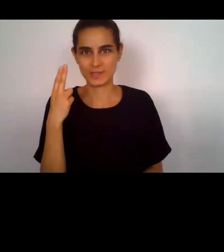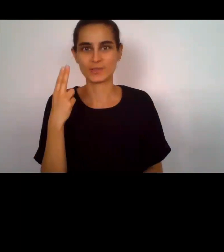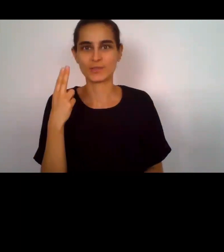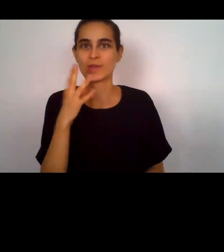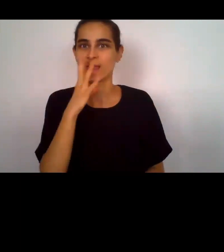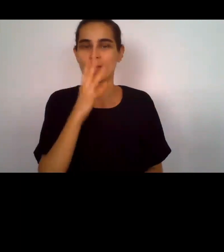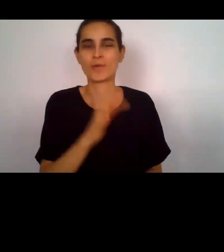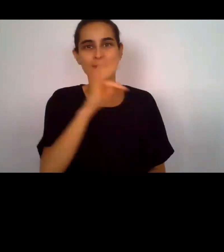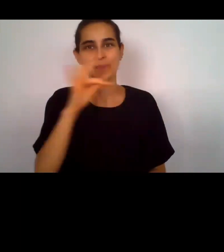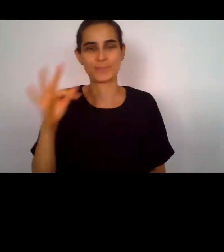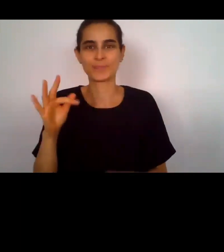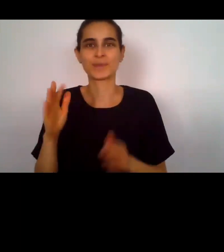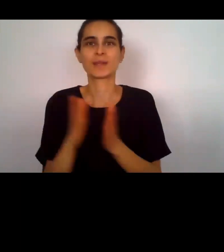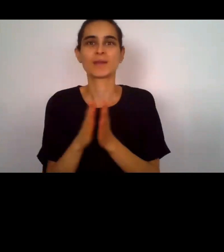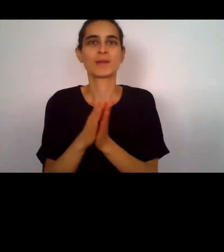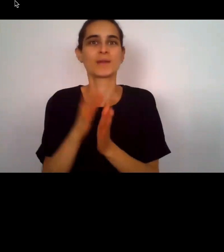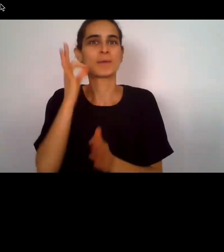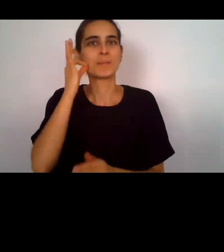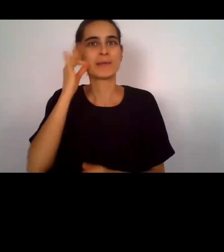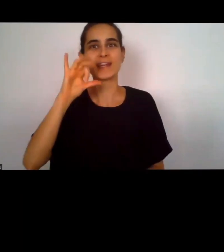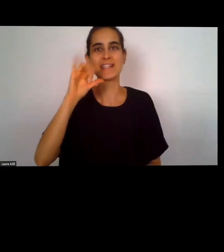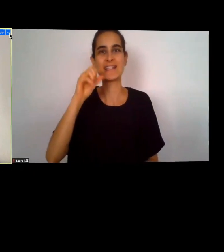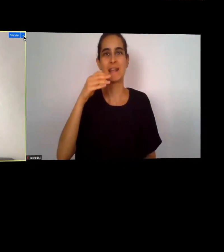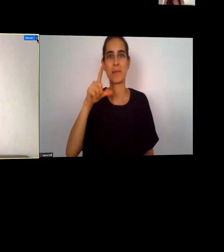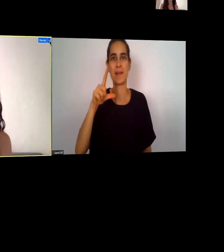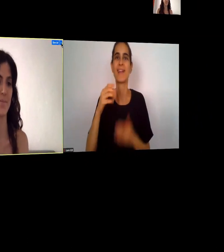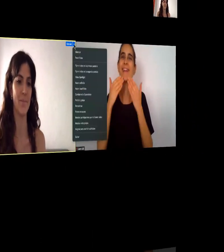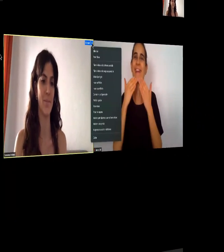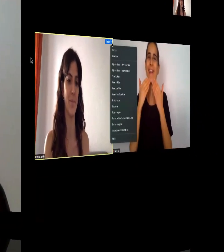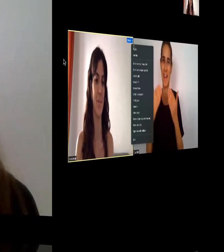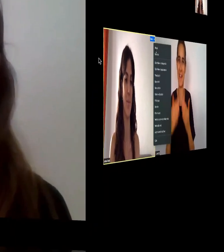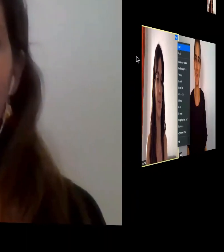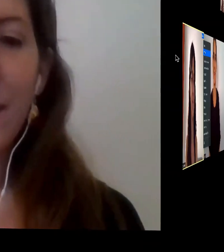a mi compañera Isabel. Gracias.